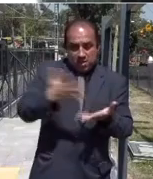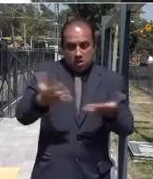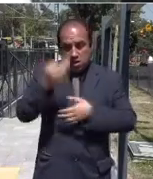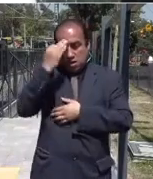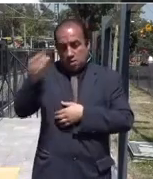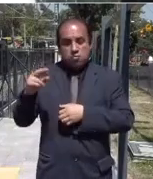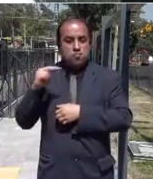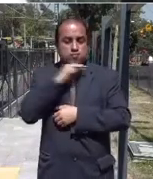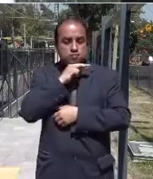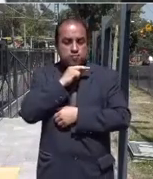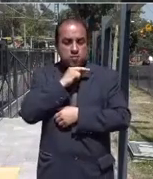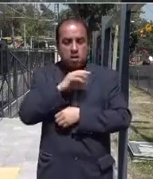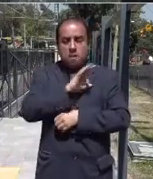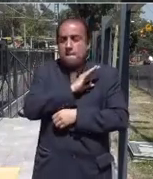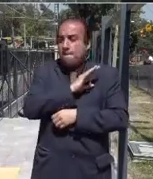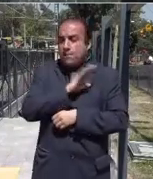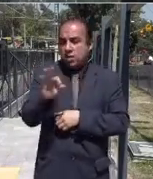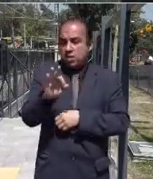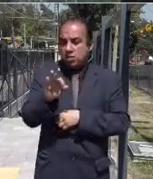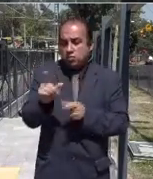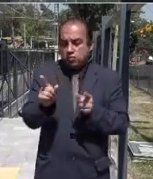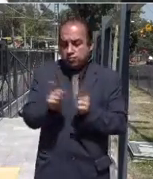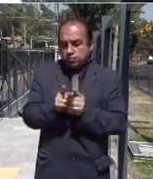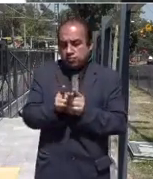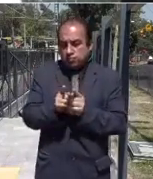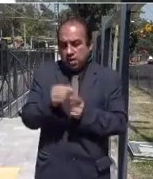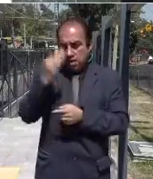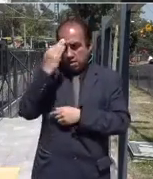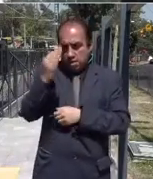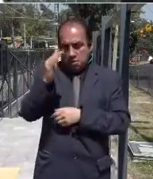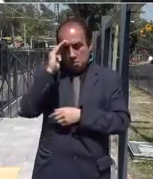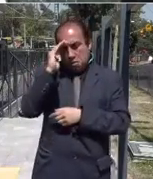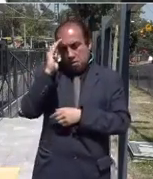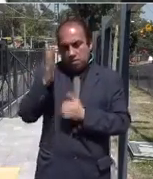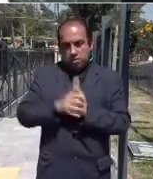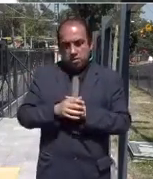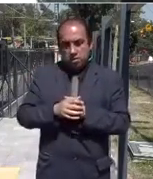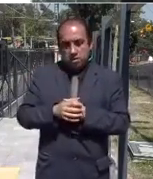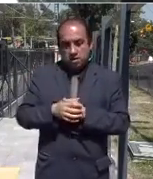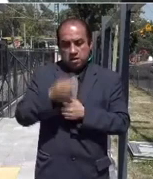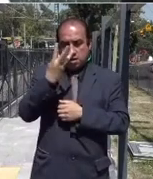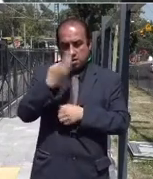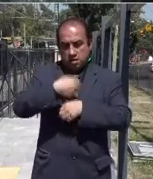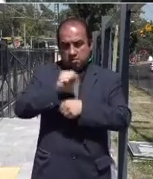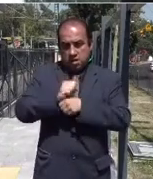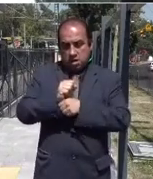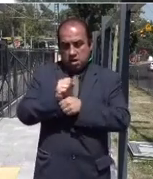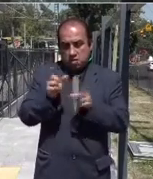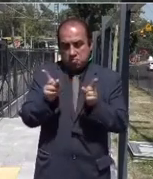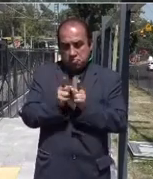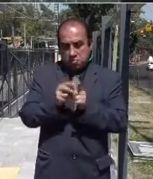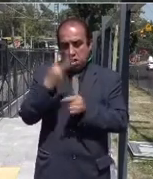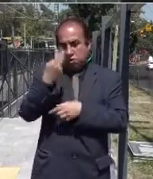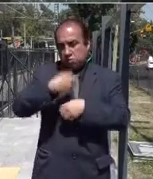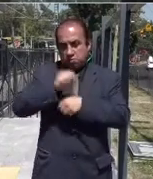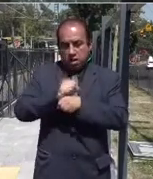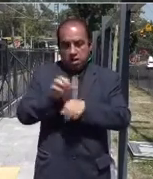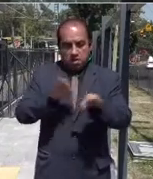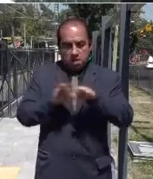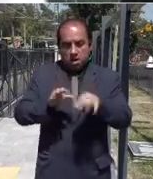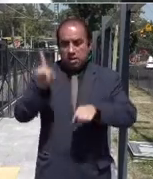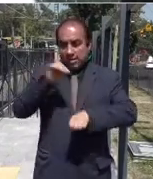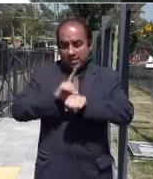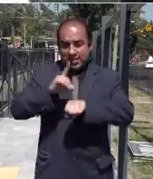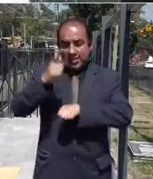pudimos reducir el tiempo programado de 3 semanas a 2 semanas trabajando día y